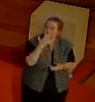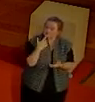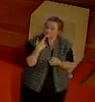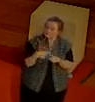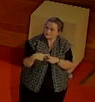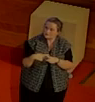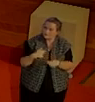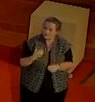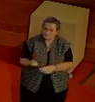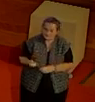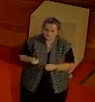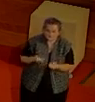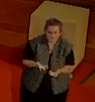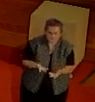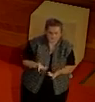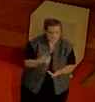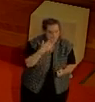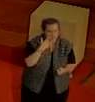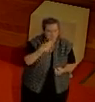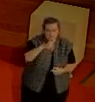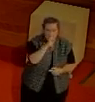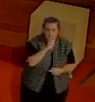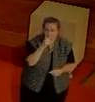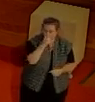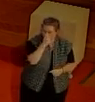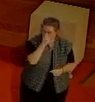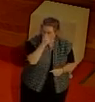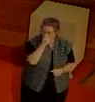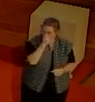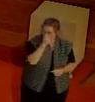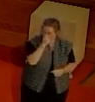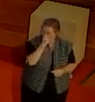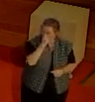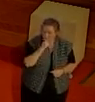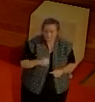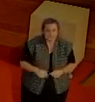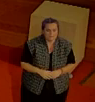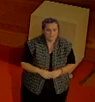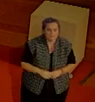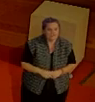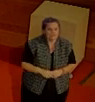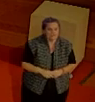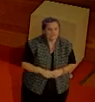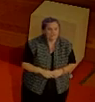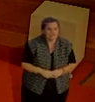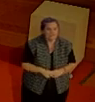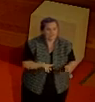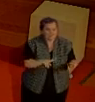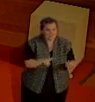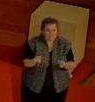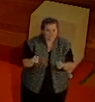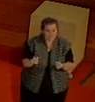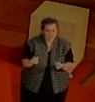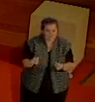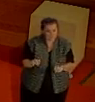plantee ahora y Son elementos yo creo necesarios para tomar conciencia de de esa dinámica de